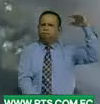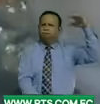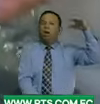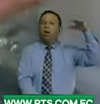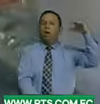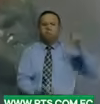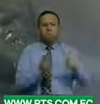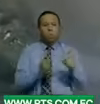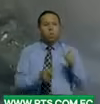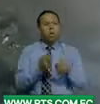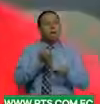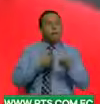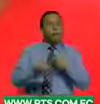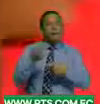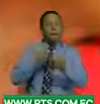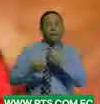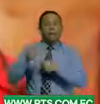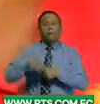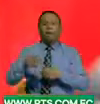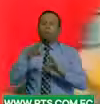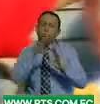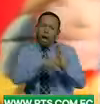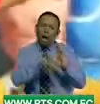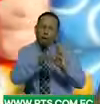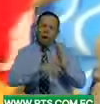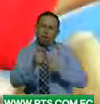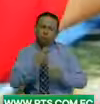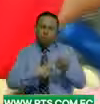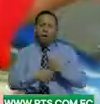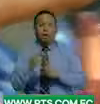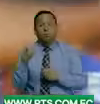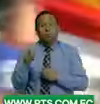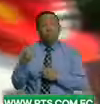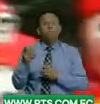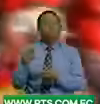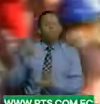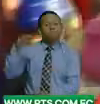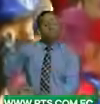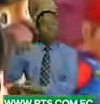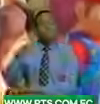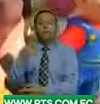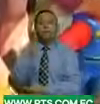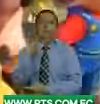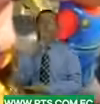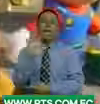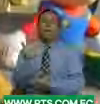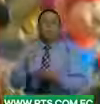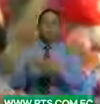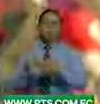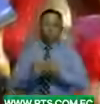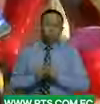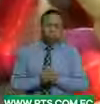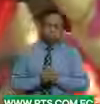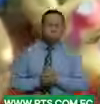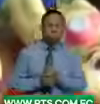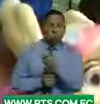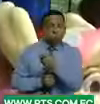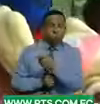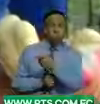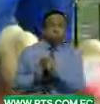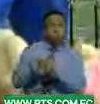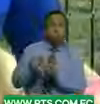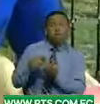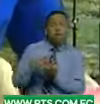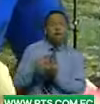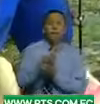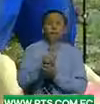venta y también de las rebajas. Y es de acá, sí, de 25. Por ejemplo. ¿25 usted dice? Sí, lo de allá.